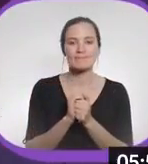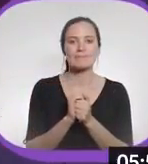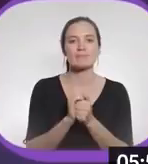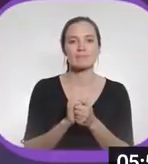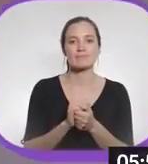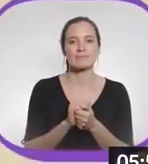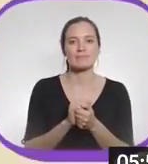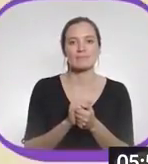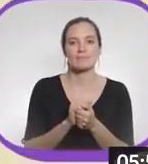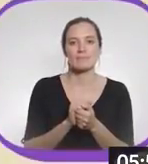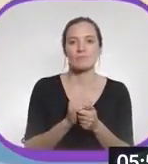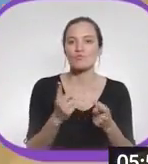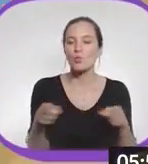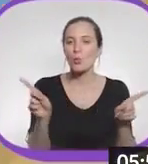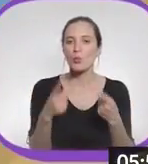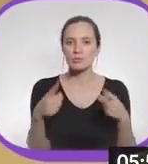¡Oh! ¡Oh!